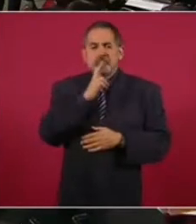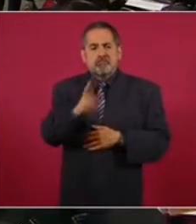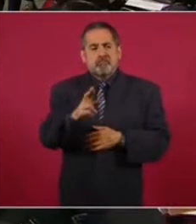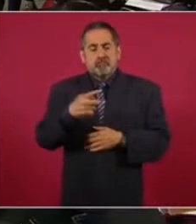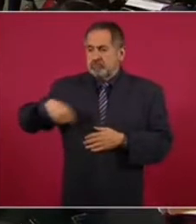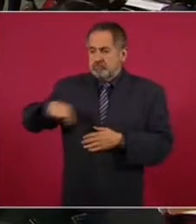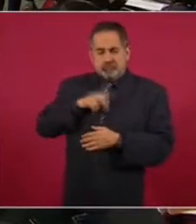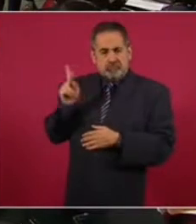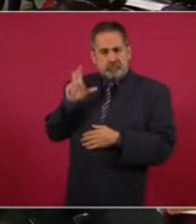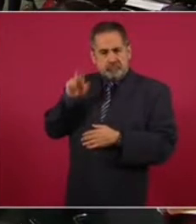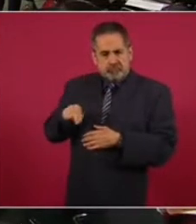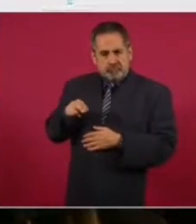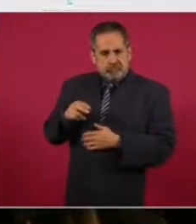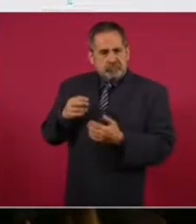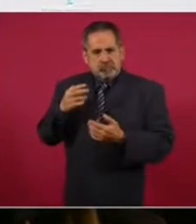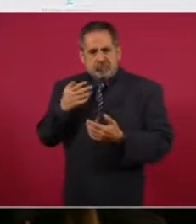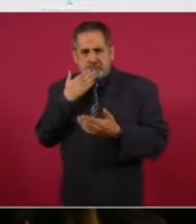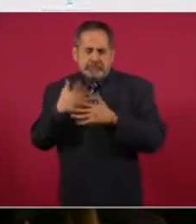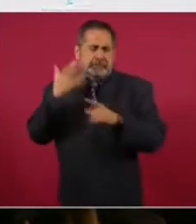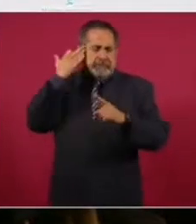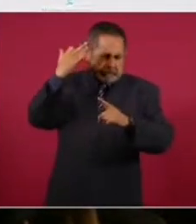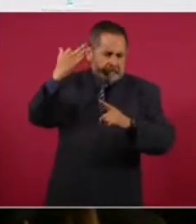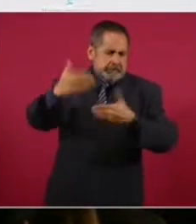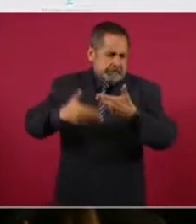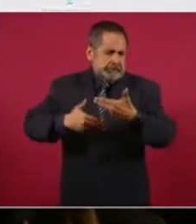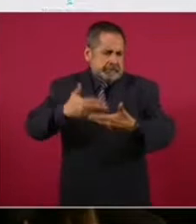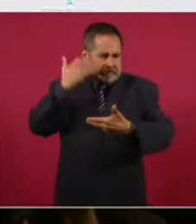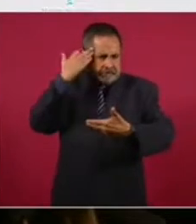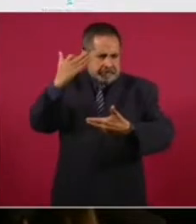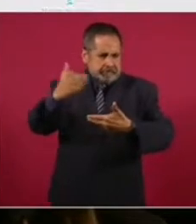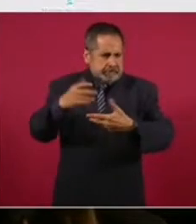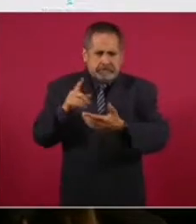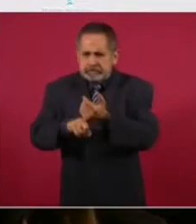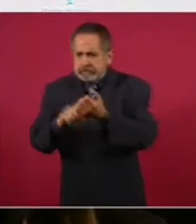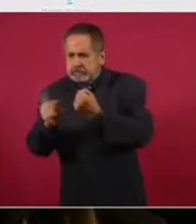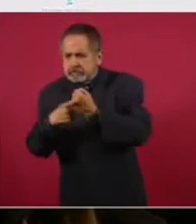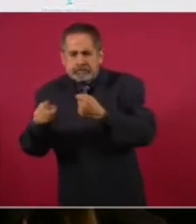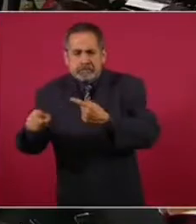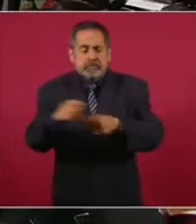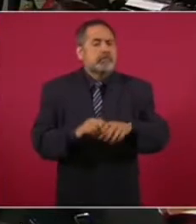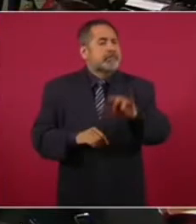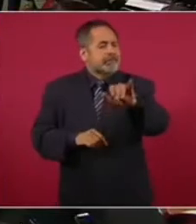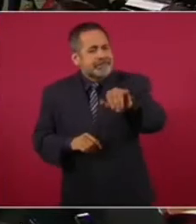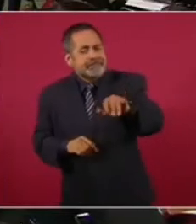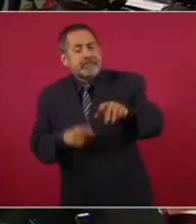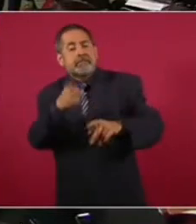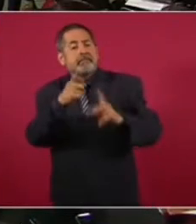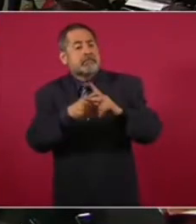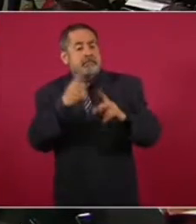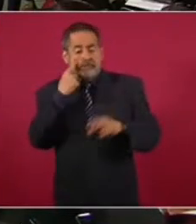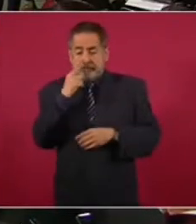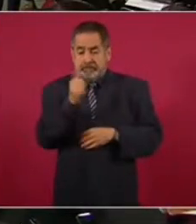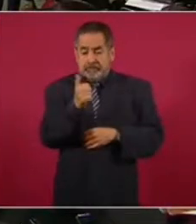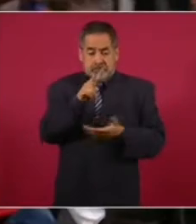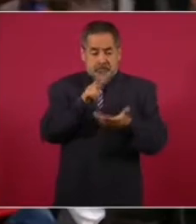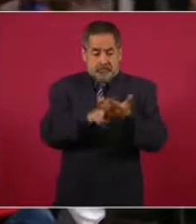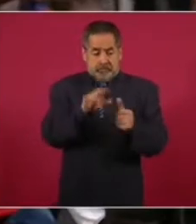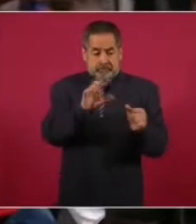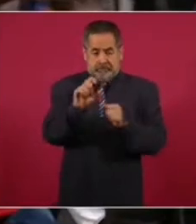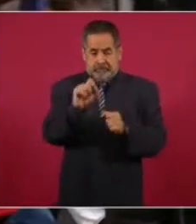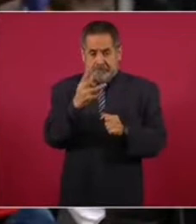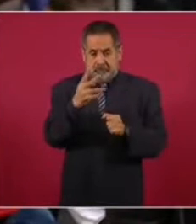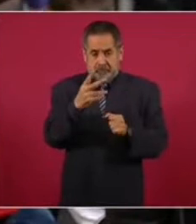nuestra estrategia, que lleva tiempo atender las causas. Pero es que en la proyección, si en agosto tuvo